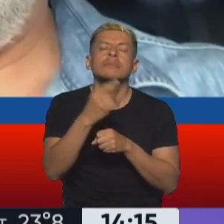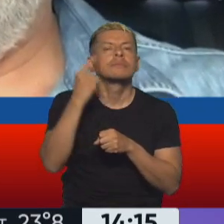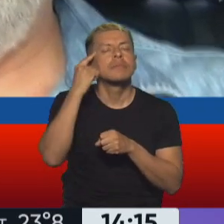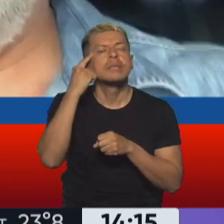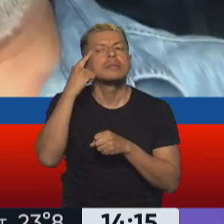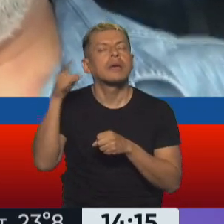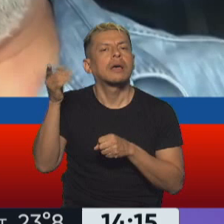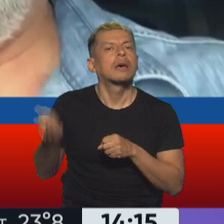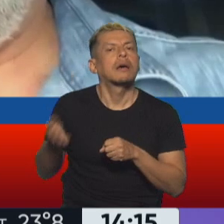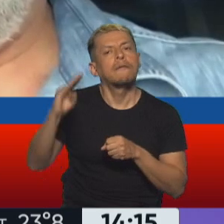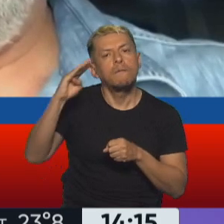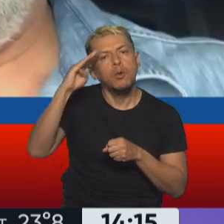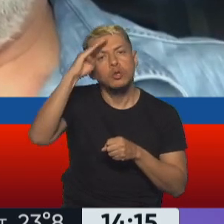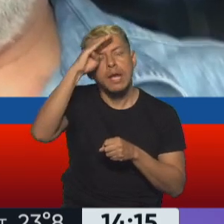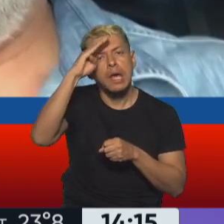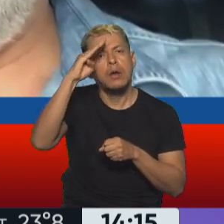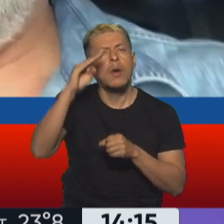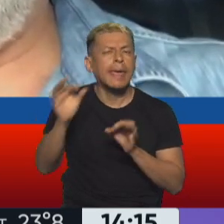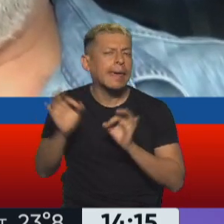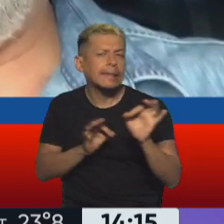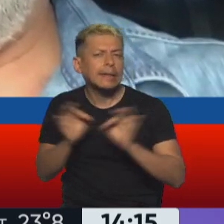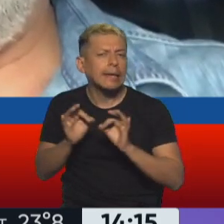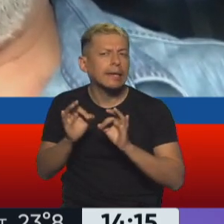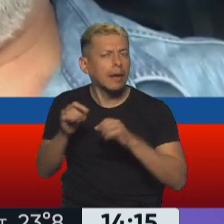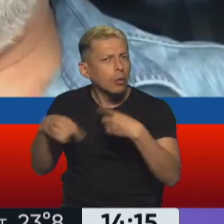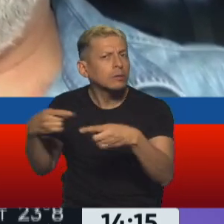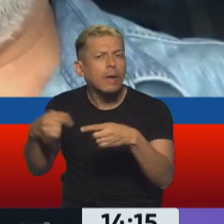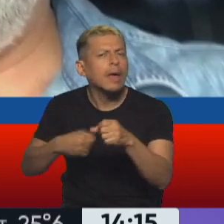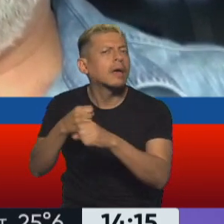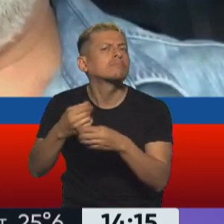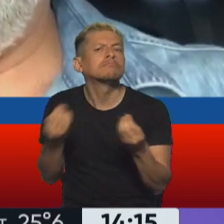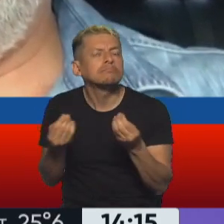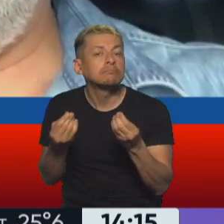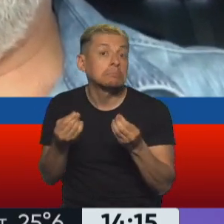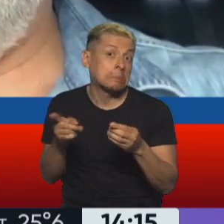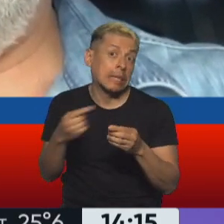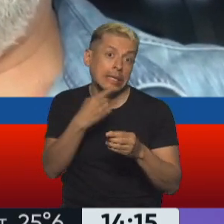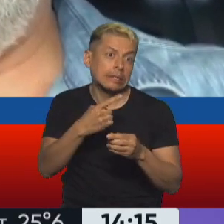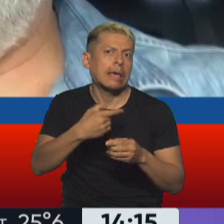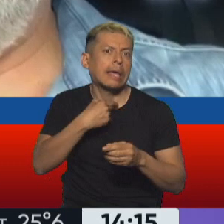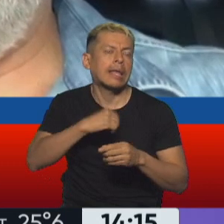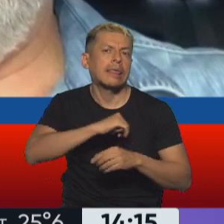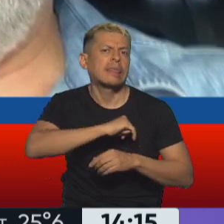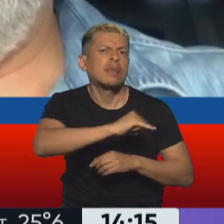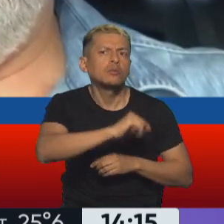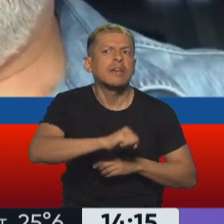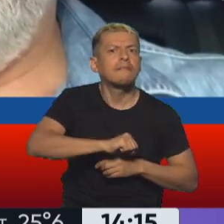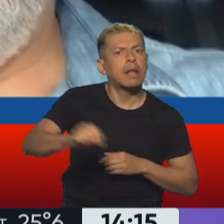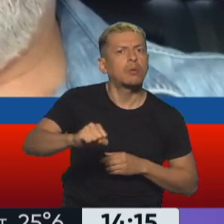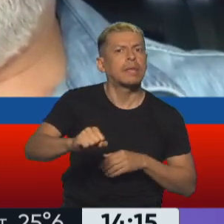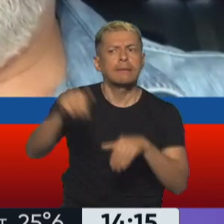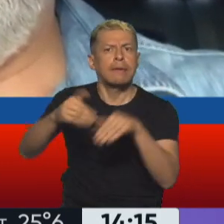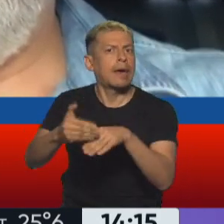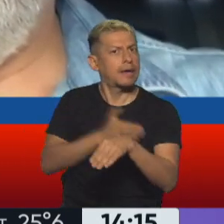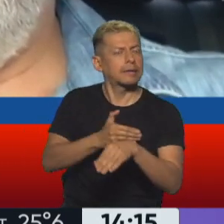Bolsonaro es capaz de llevar esta estrategia que pareciera consistir básicamente en denunciar fraude antes de que se produzcan las elecciones? ¿Hasta dónde cree